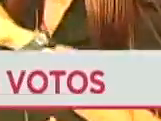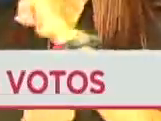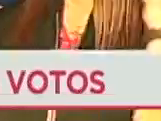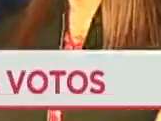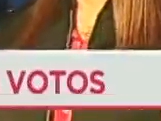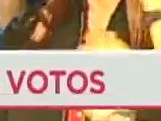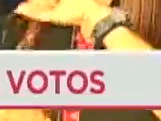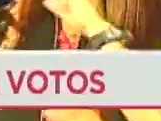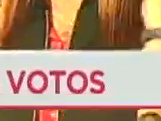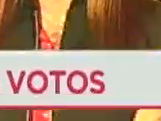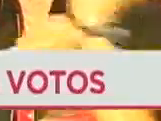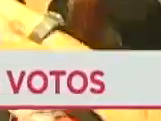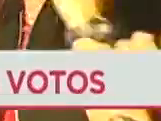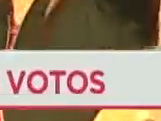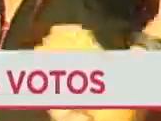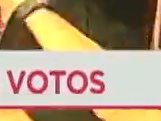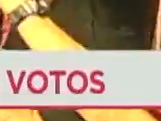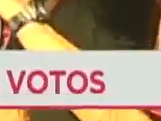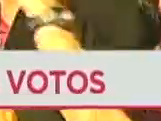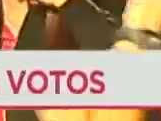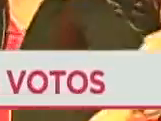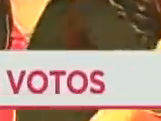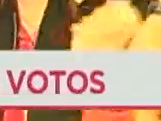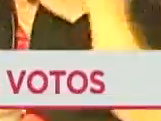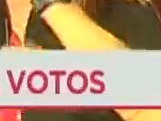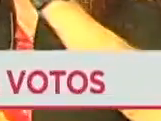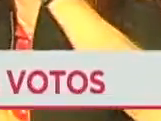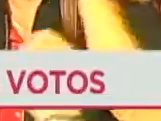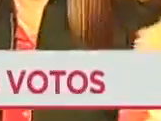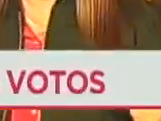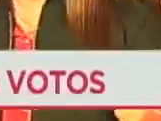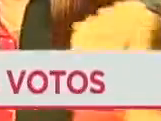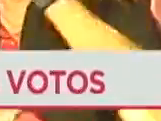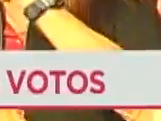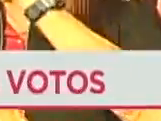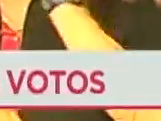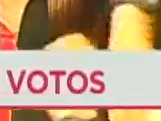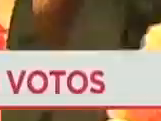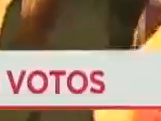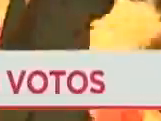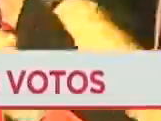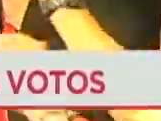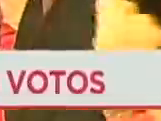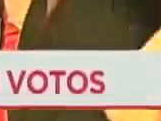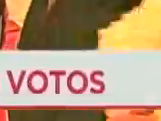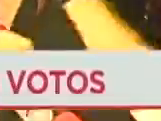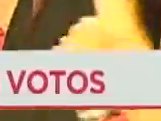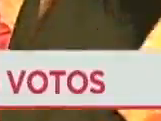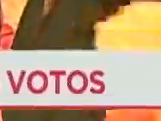caraqueño, a nuestro presidente Nicolás Maduro.